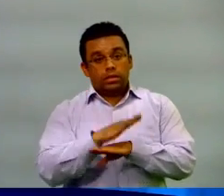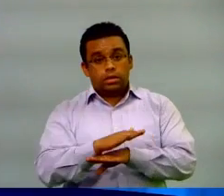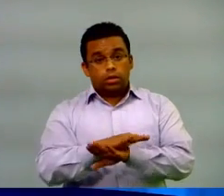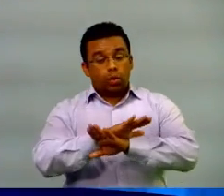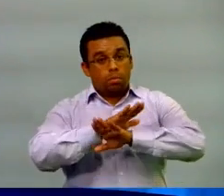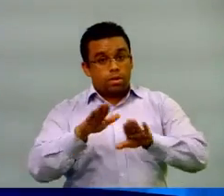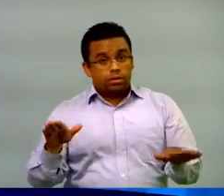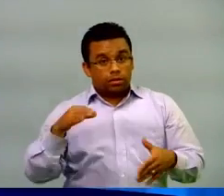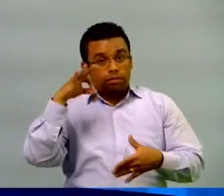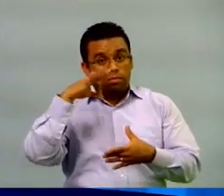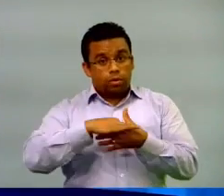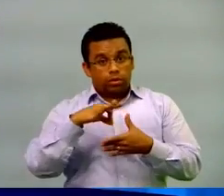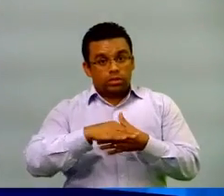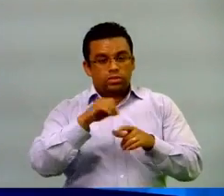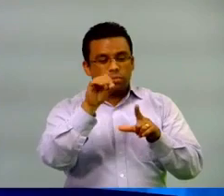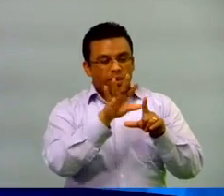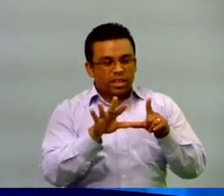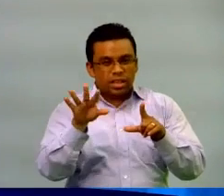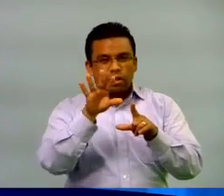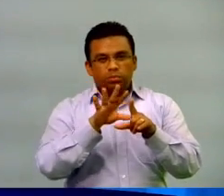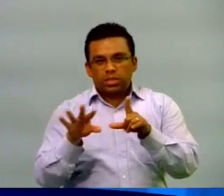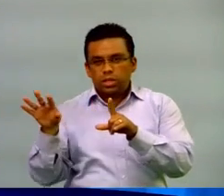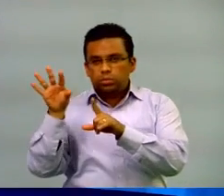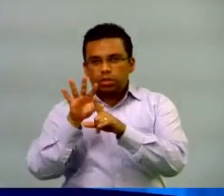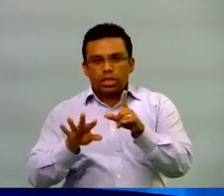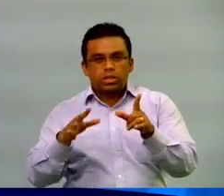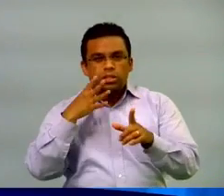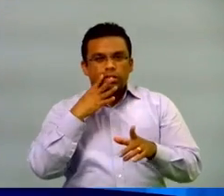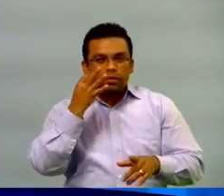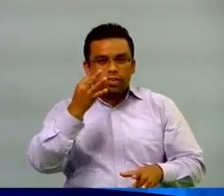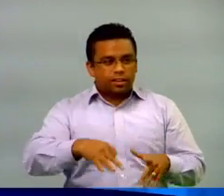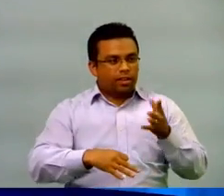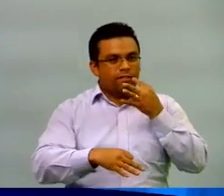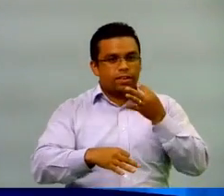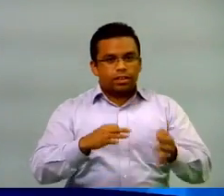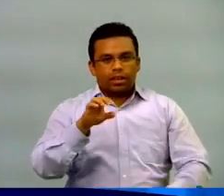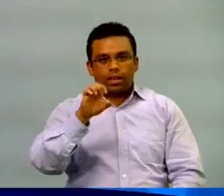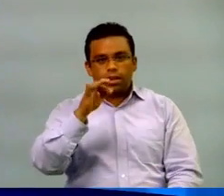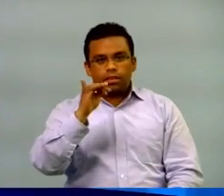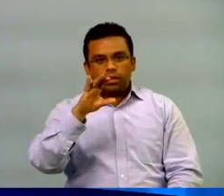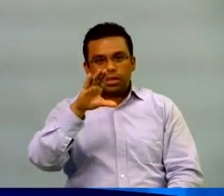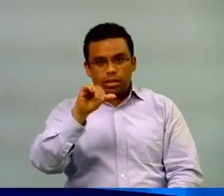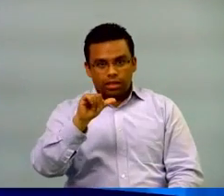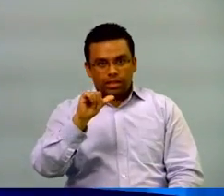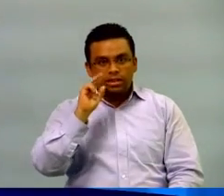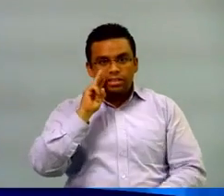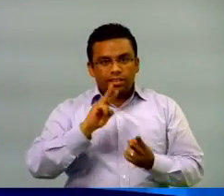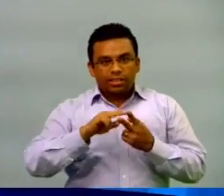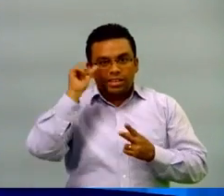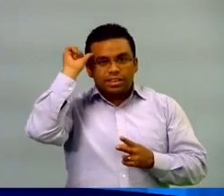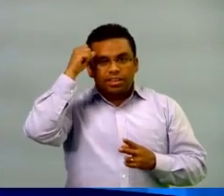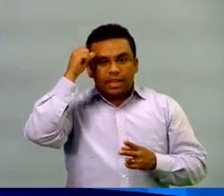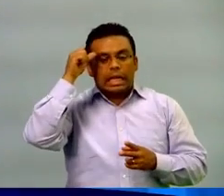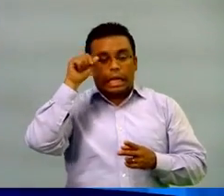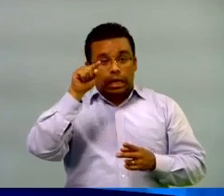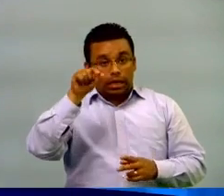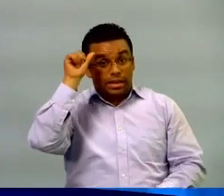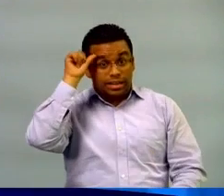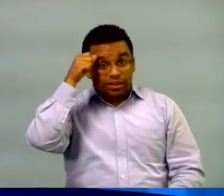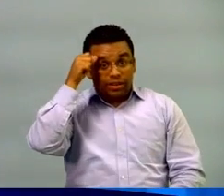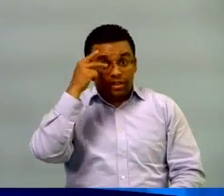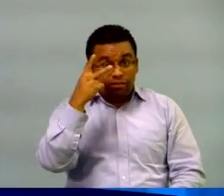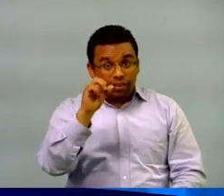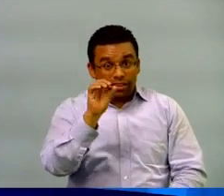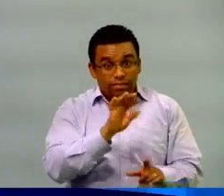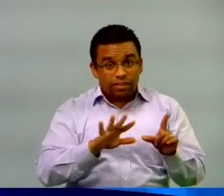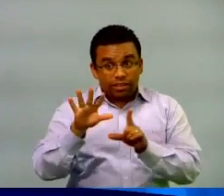votaciones por los videos, las experiencias ETICA. Entonces, recuerden, tenemos que elegir entre todos los 9 mejores videos que